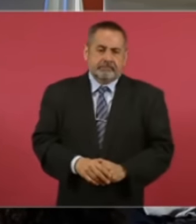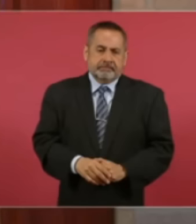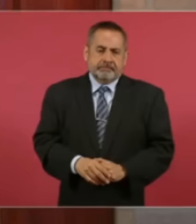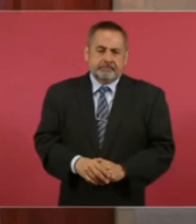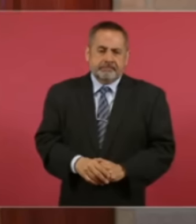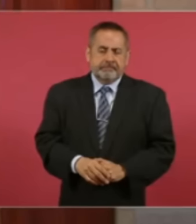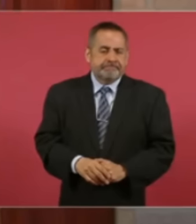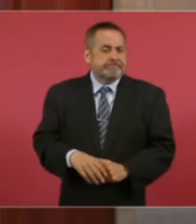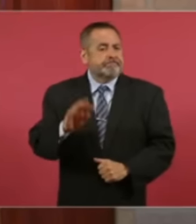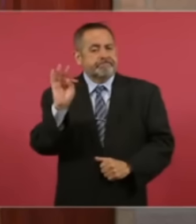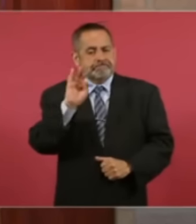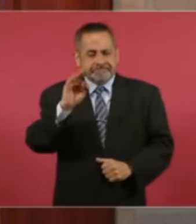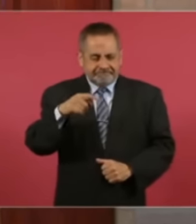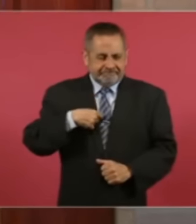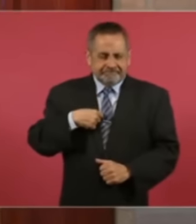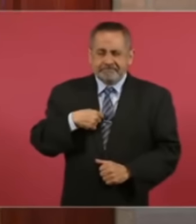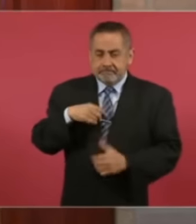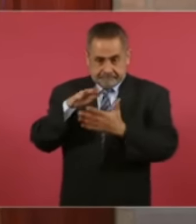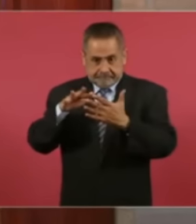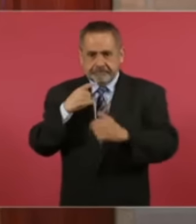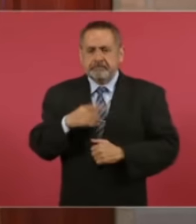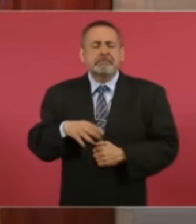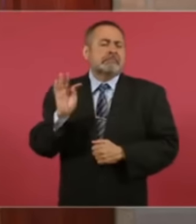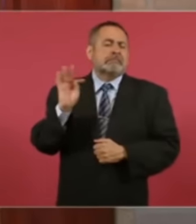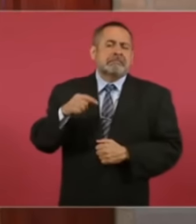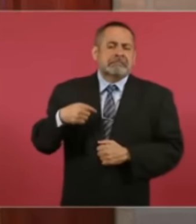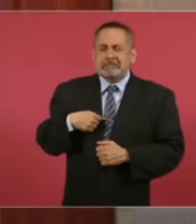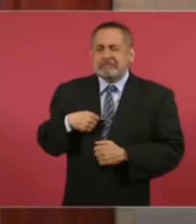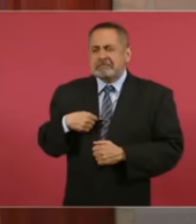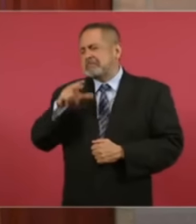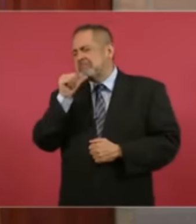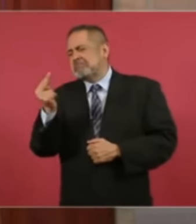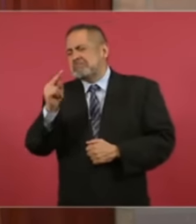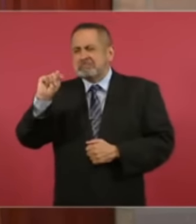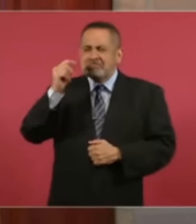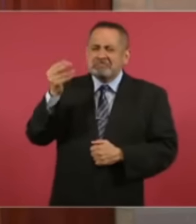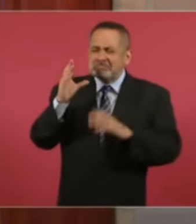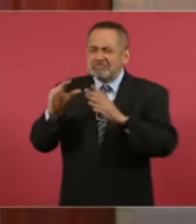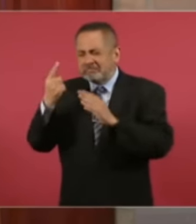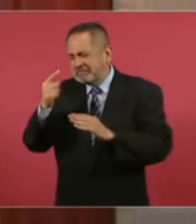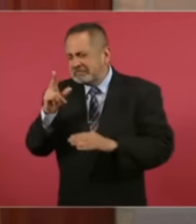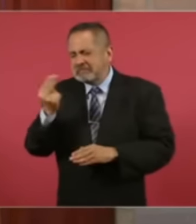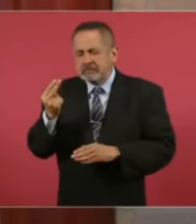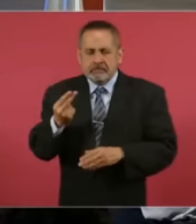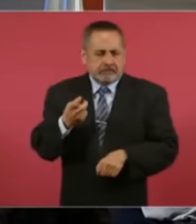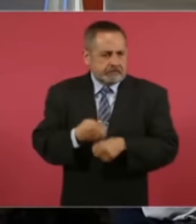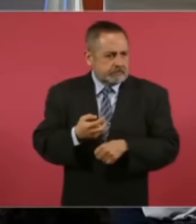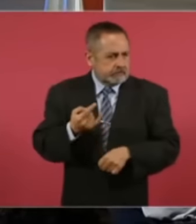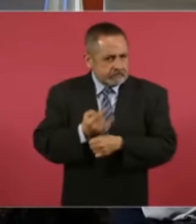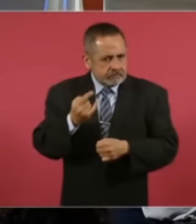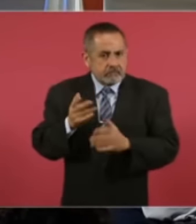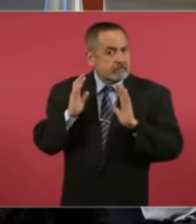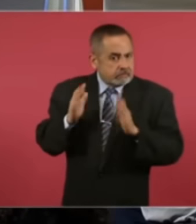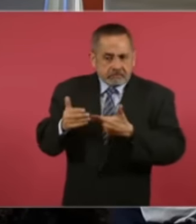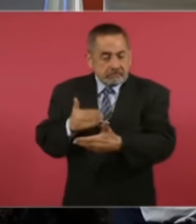Sería necio afirmar que México no requiere de la capacitación tecnológica en materia eléctrica y petrolera, que ya se